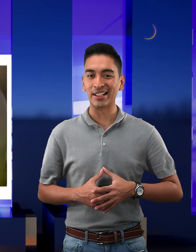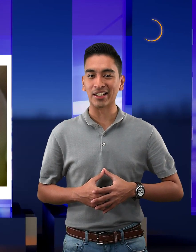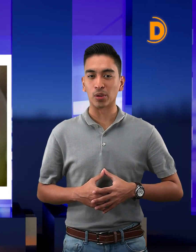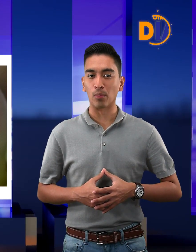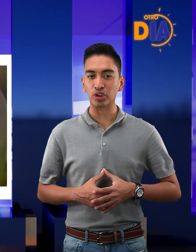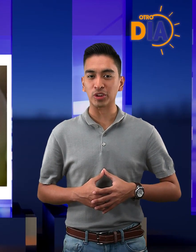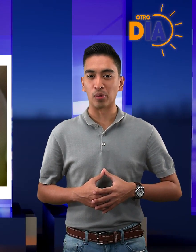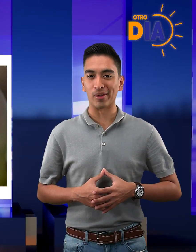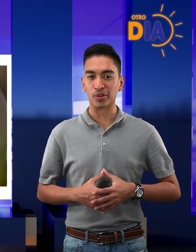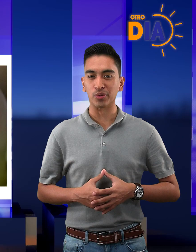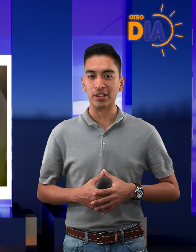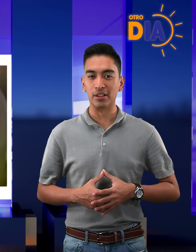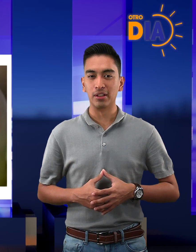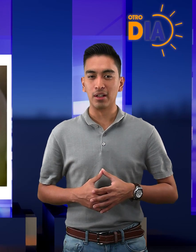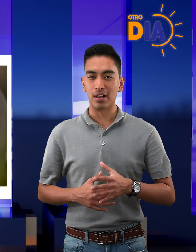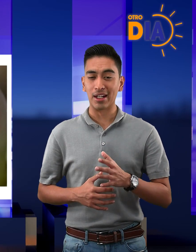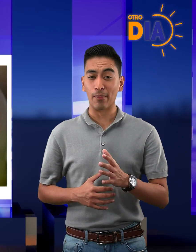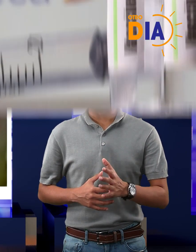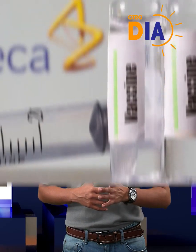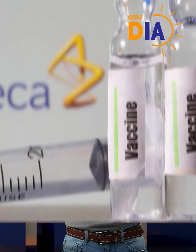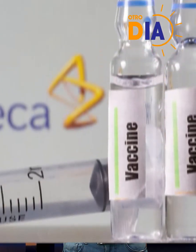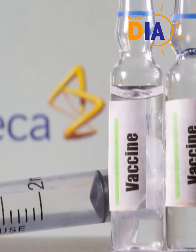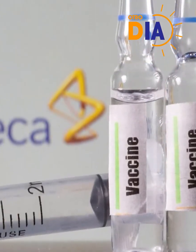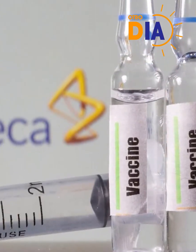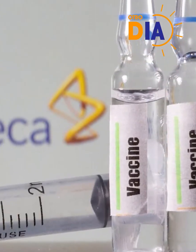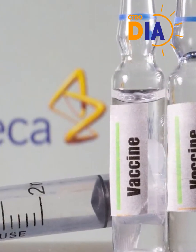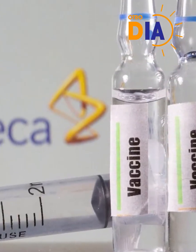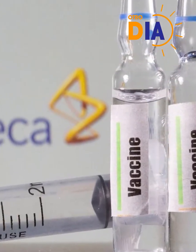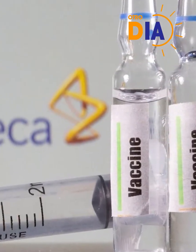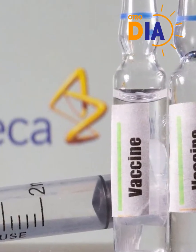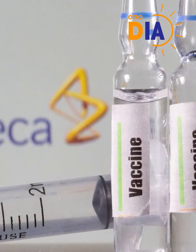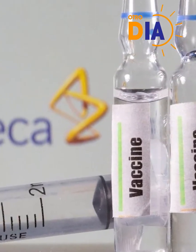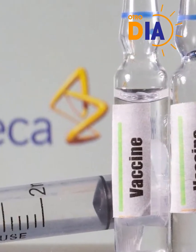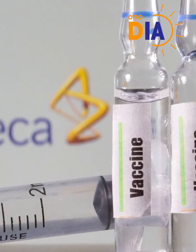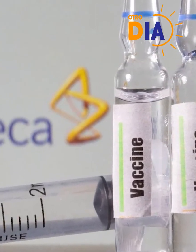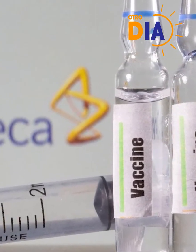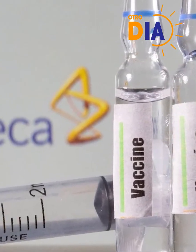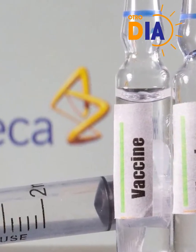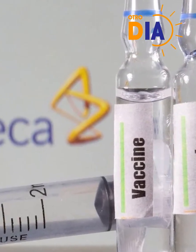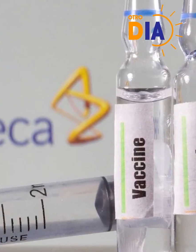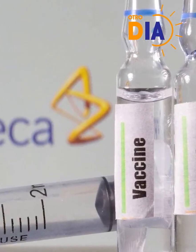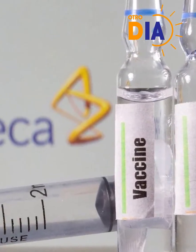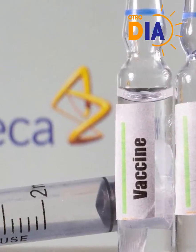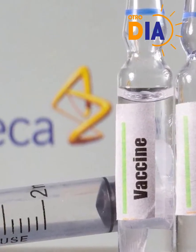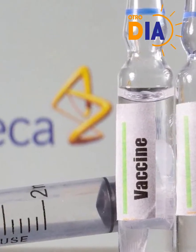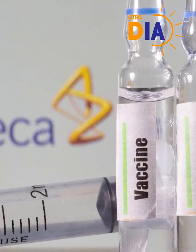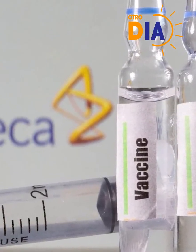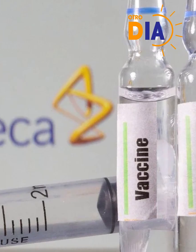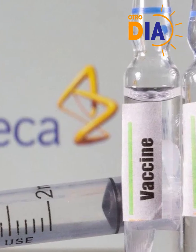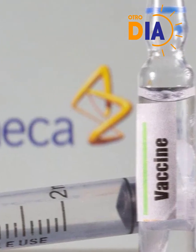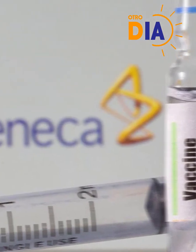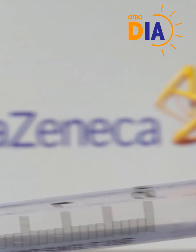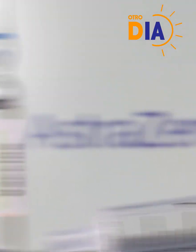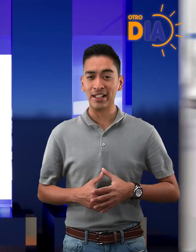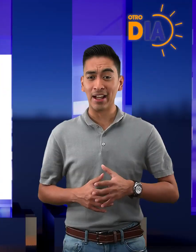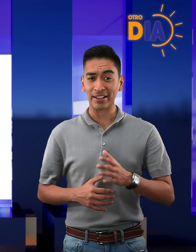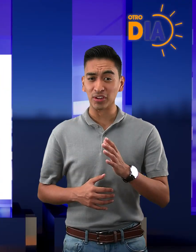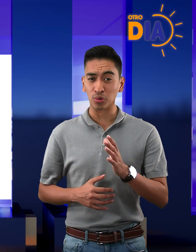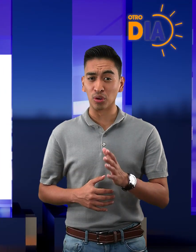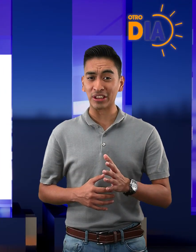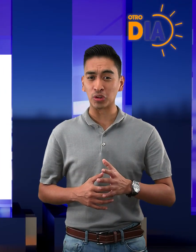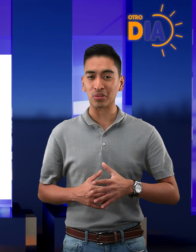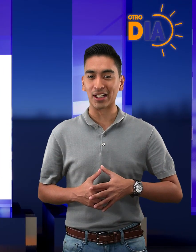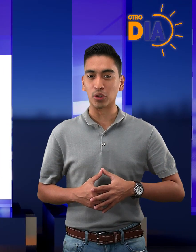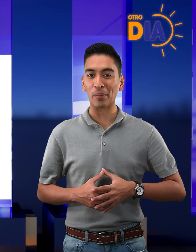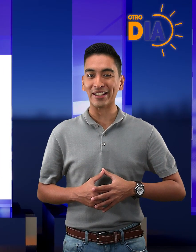Admite AstraZeneca trombosis por vacuna. El laboratorio farmacéutico reconoció por primera vez frente a un tribunal de justicia de Gran Bretaña